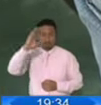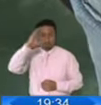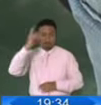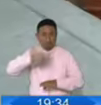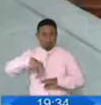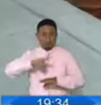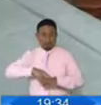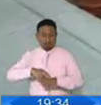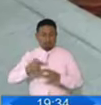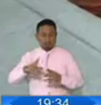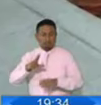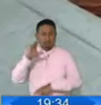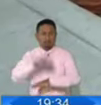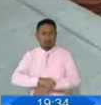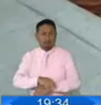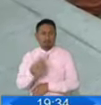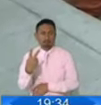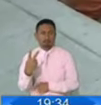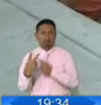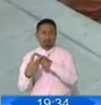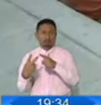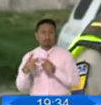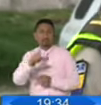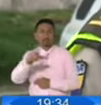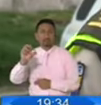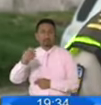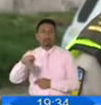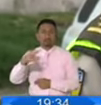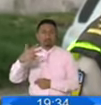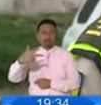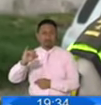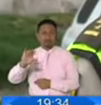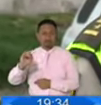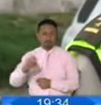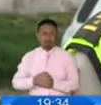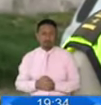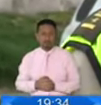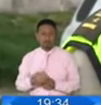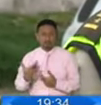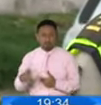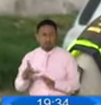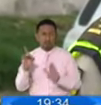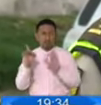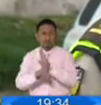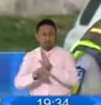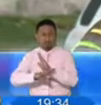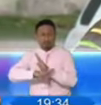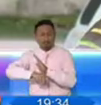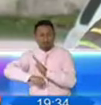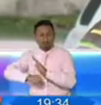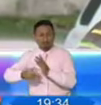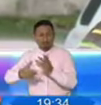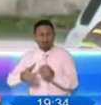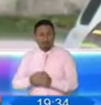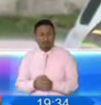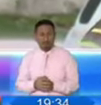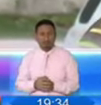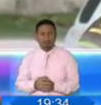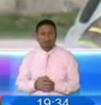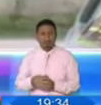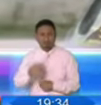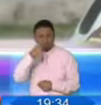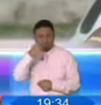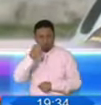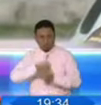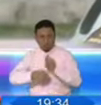Nacional también detuvo a 2 personas en Llano Chico. También tienen antecedentes por robo y posesión de